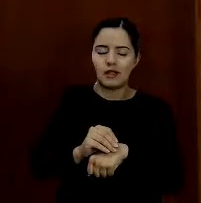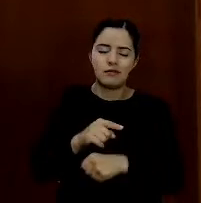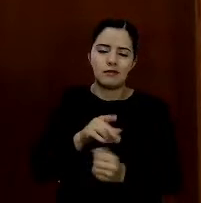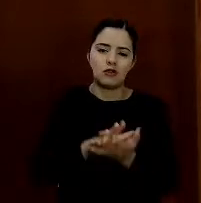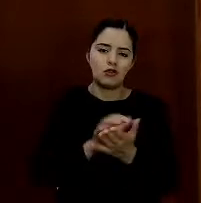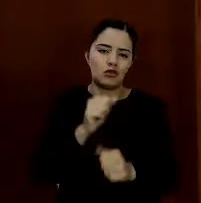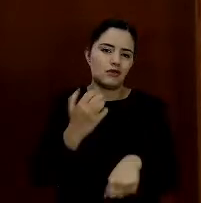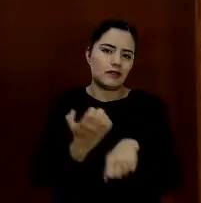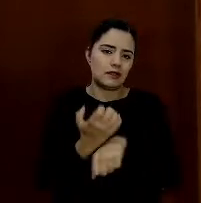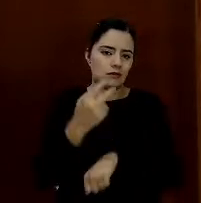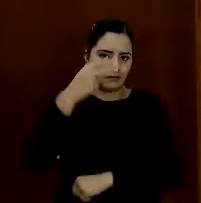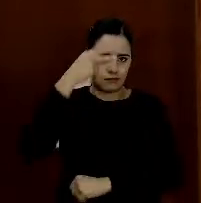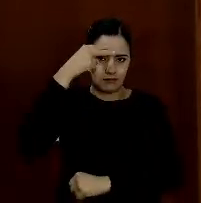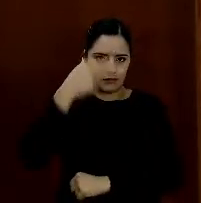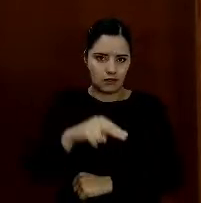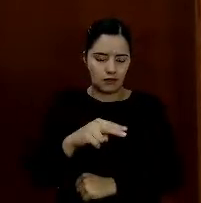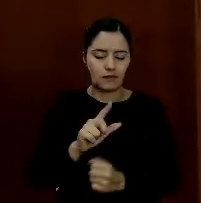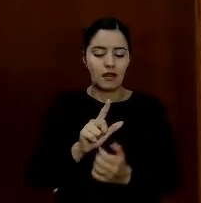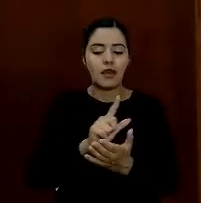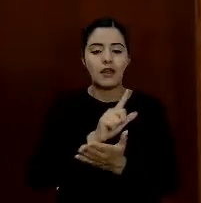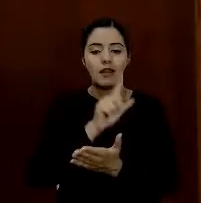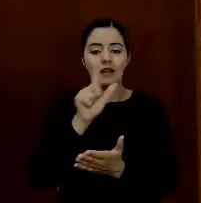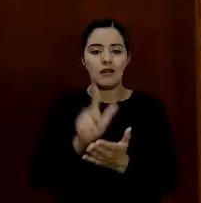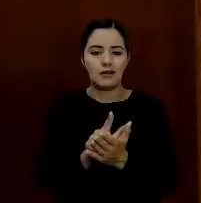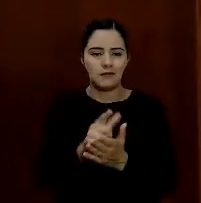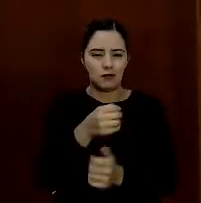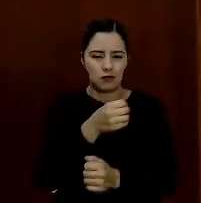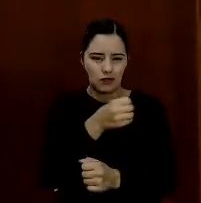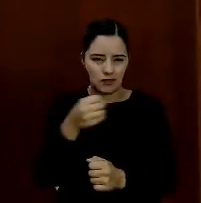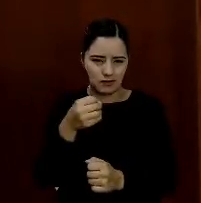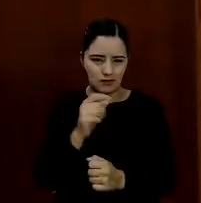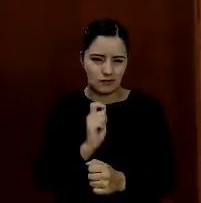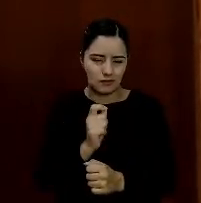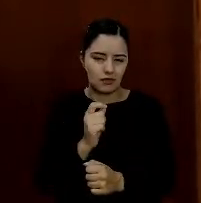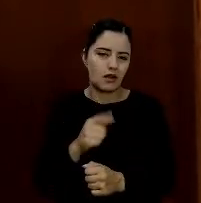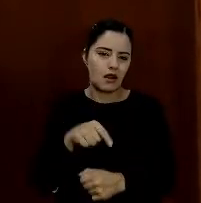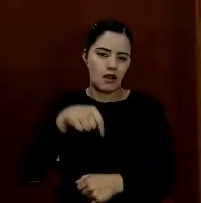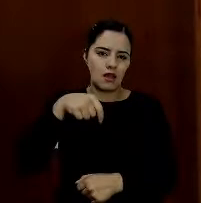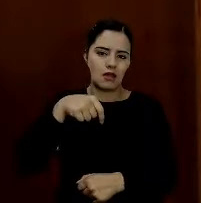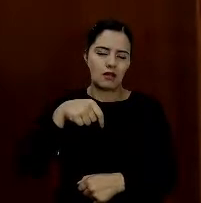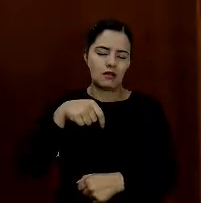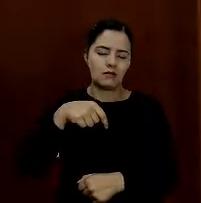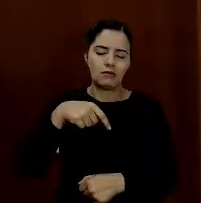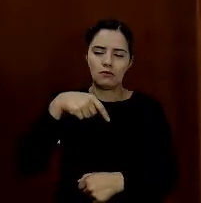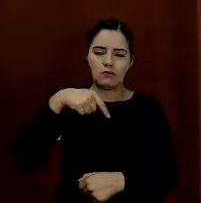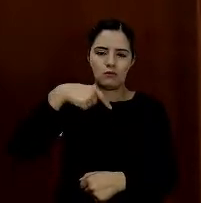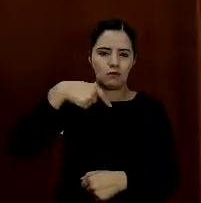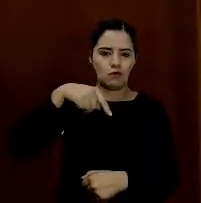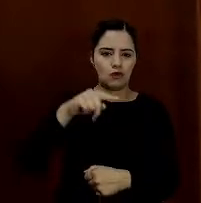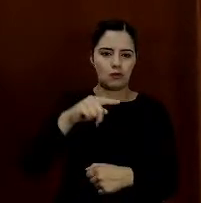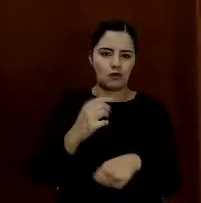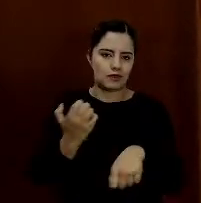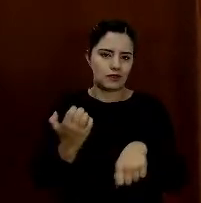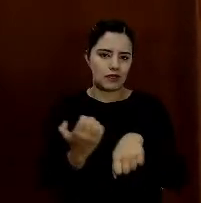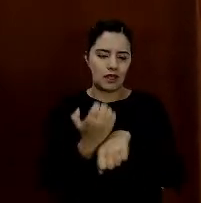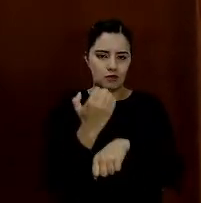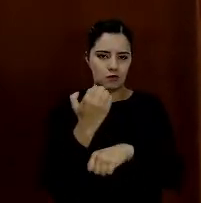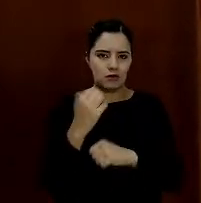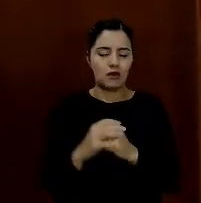de México, la Ley Orgánica del Poder Legislativo del Estado y su